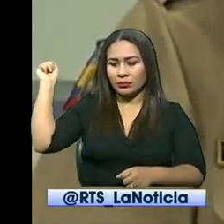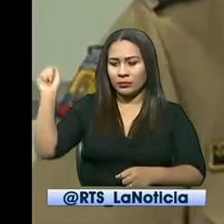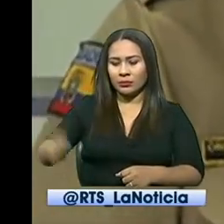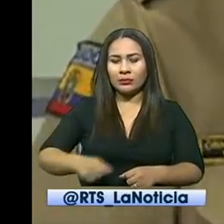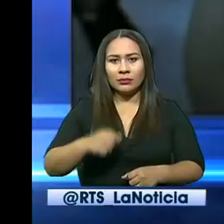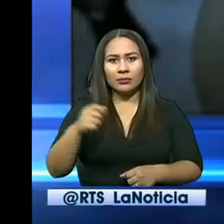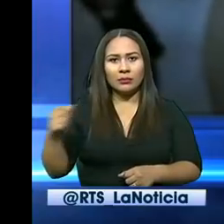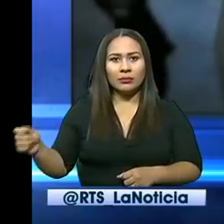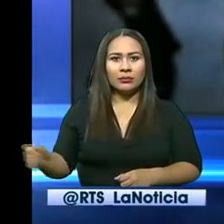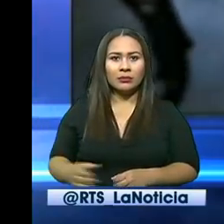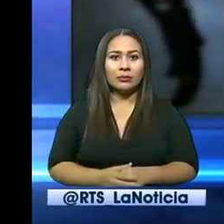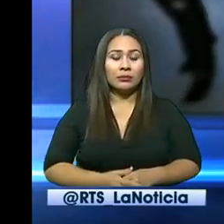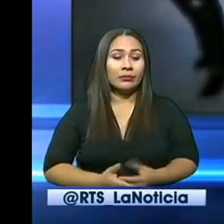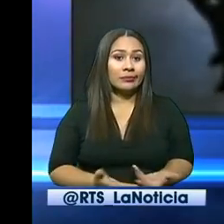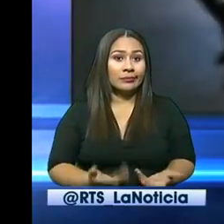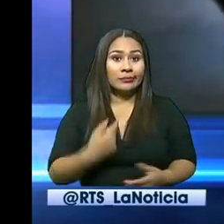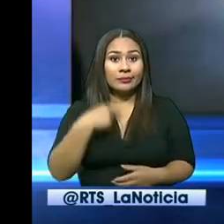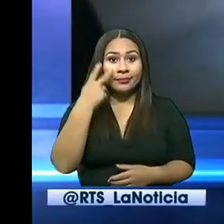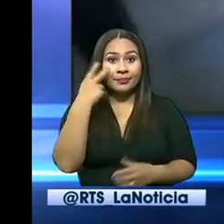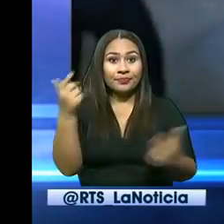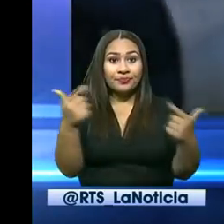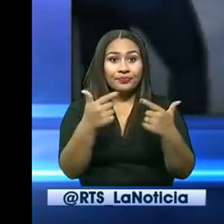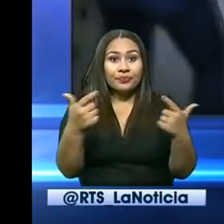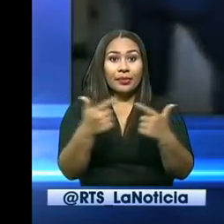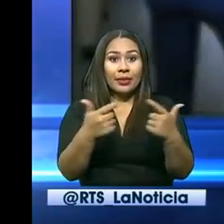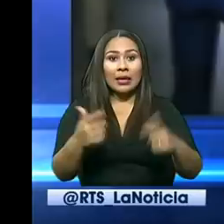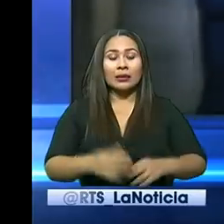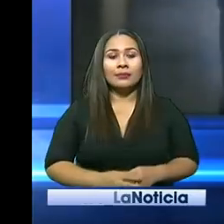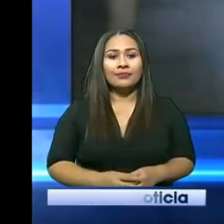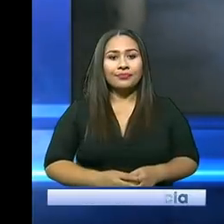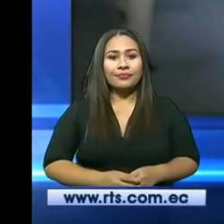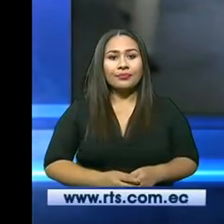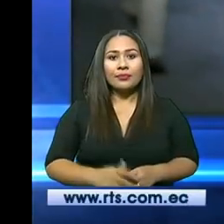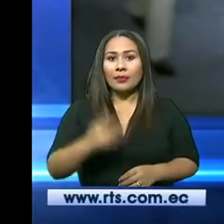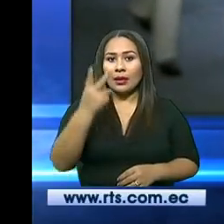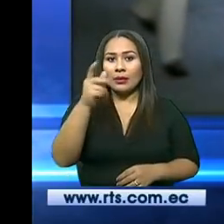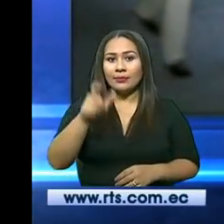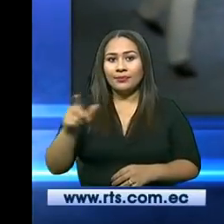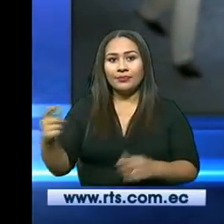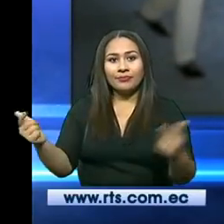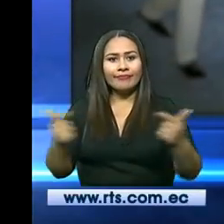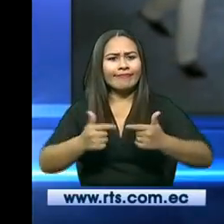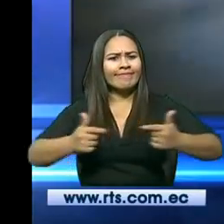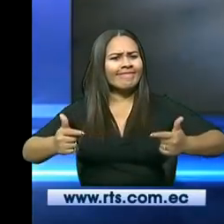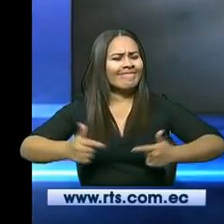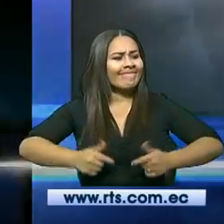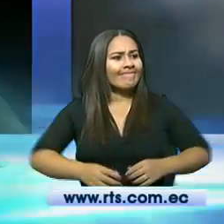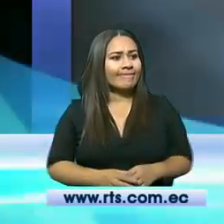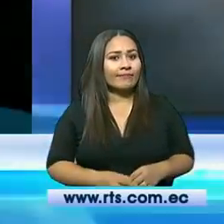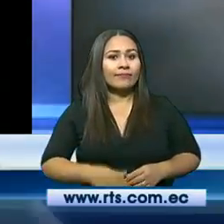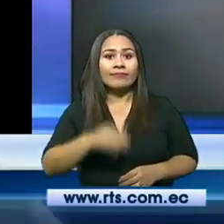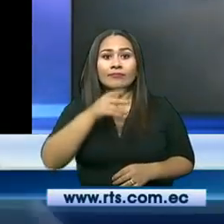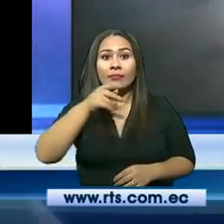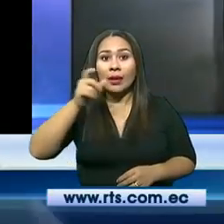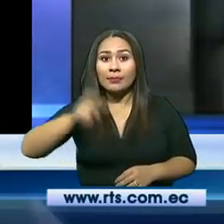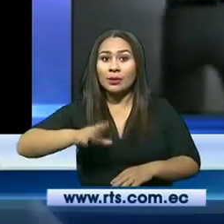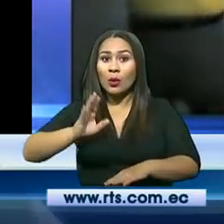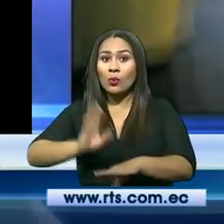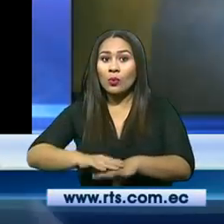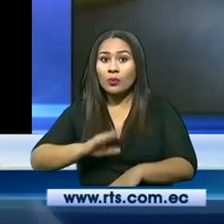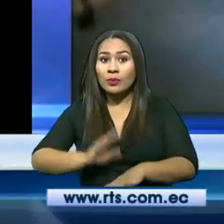de piedra. Se produce una gresca y una riña entre los dos, producto del cual el autor le